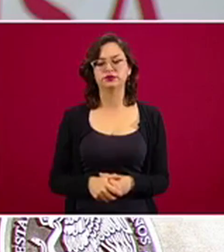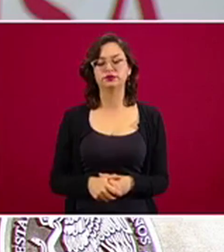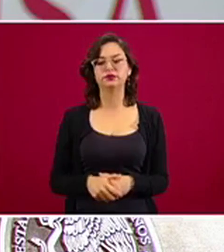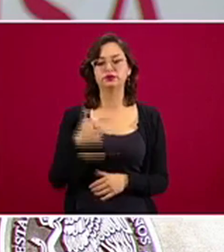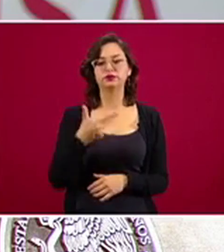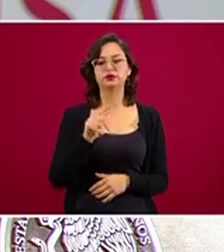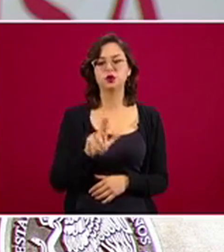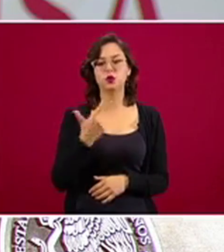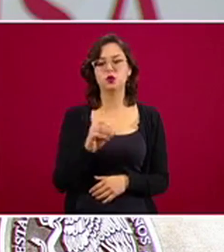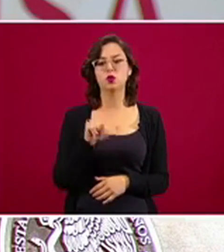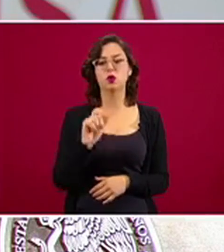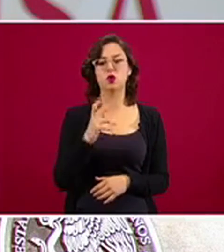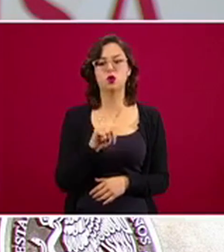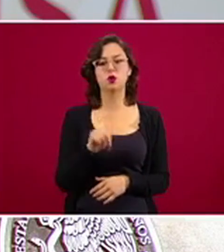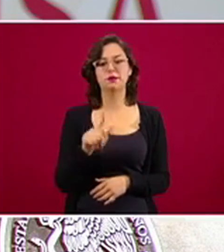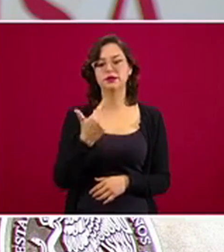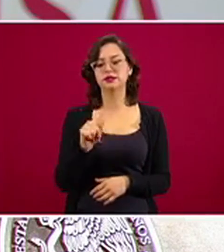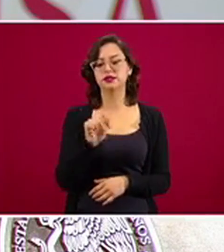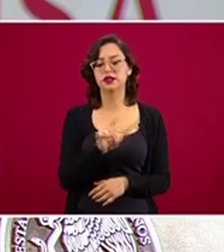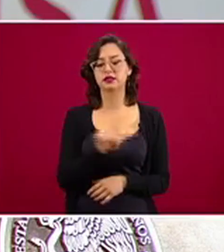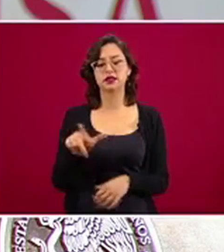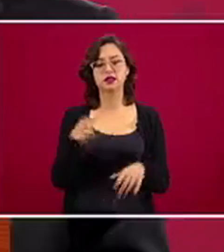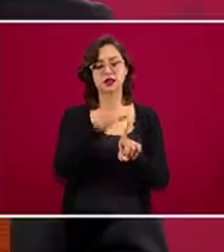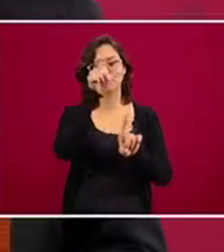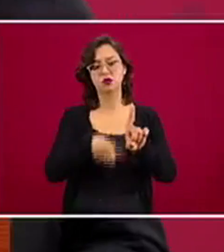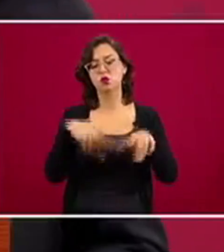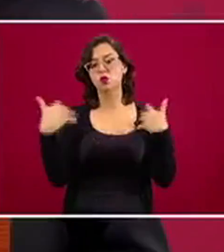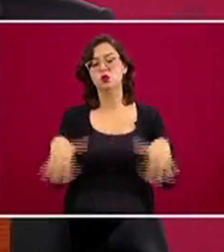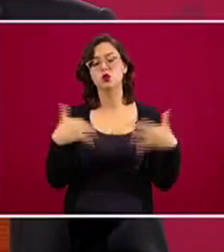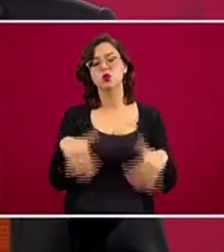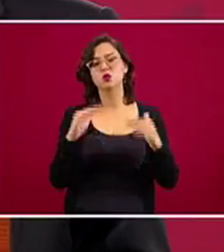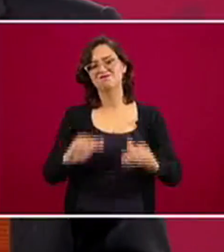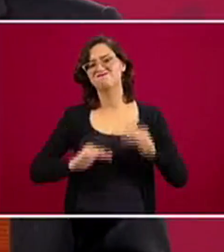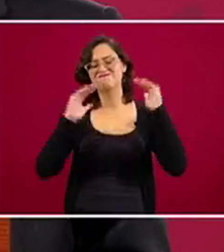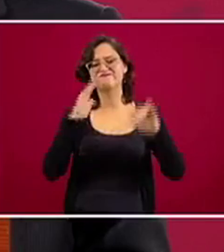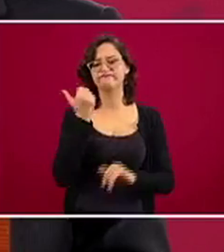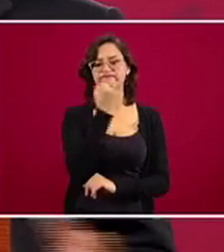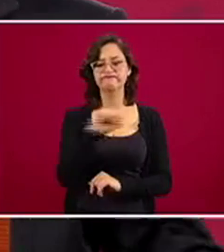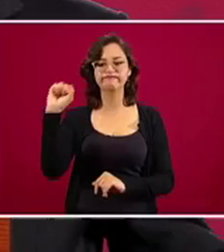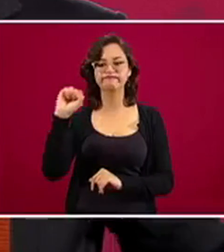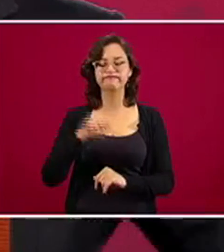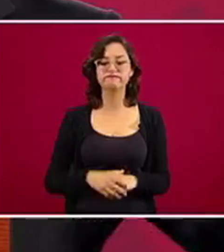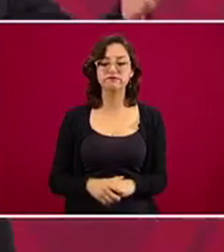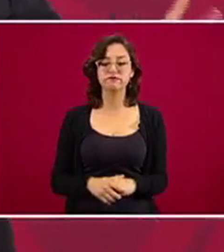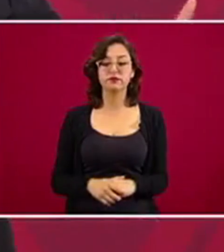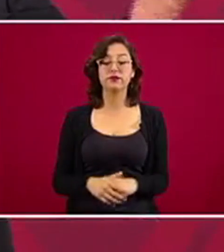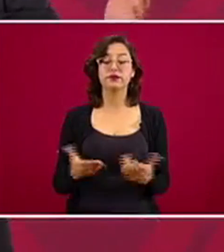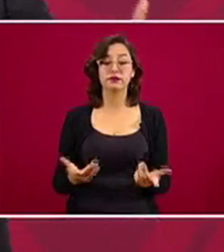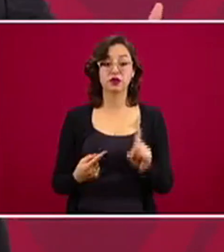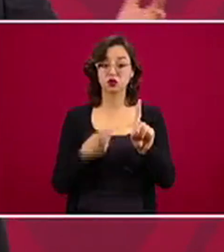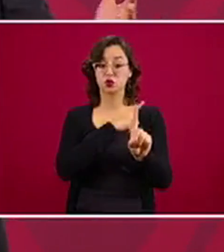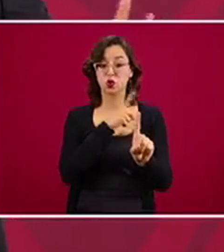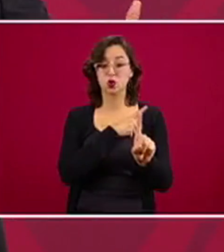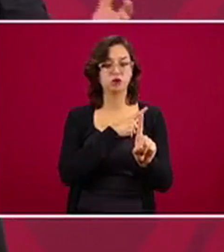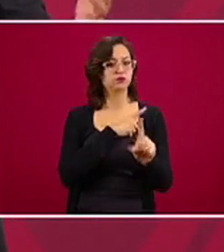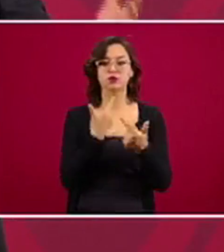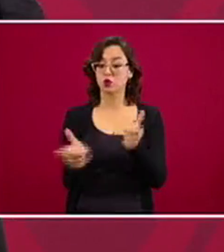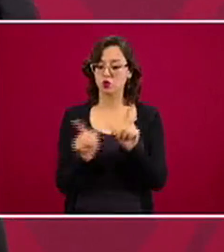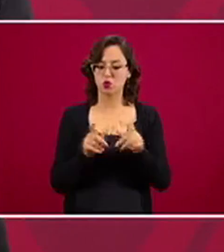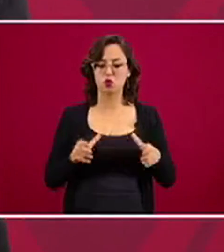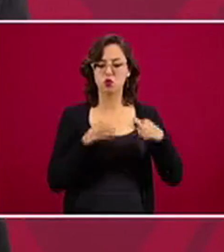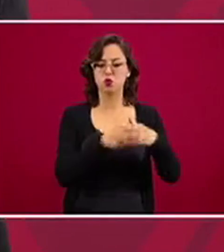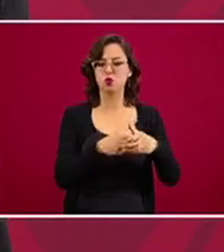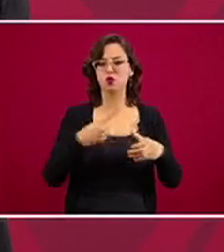Hugo López Gatell es un especialista de primer orden y además respaldado por un grupo